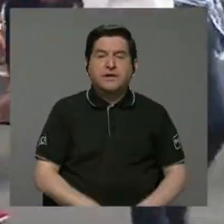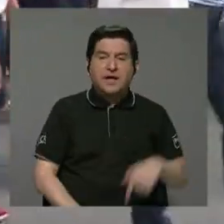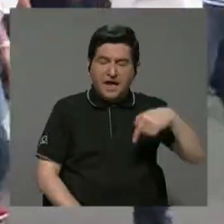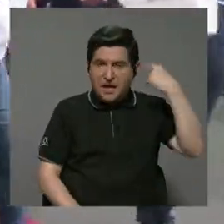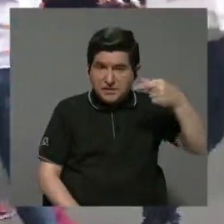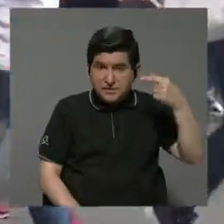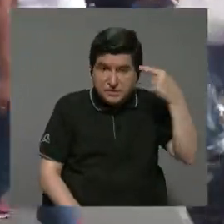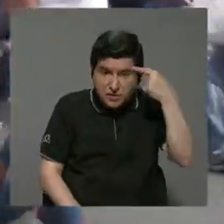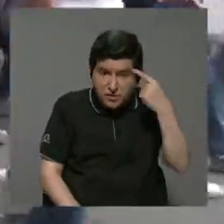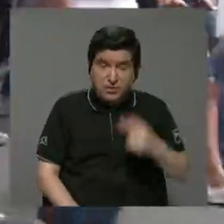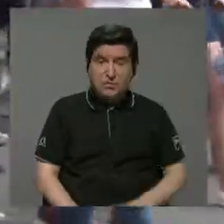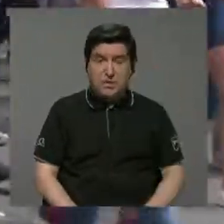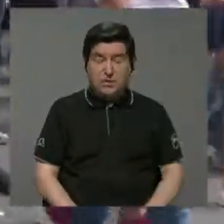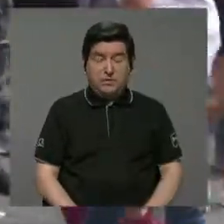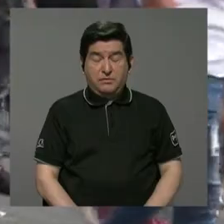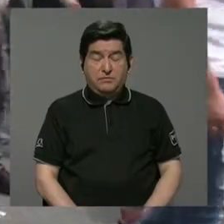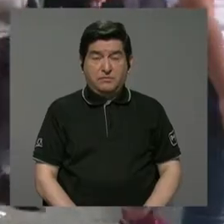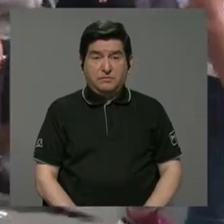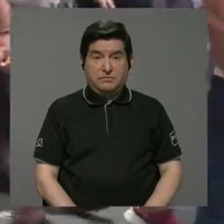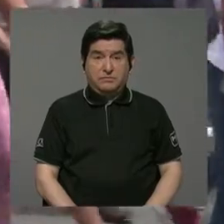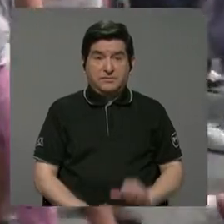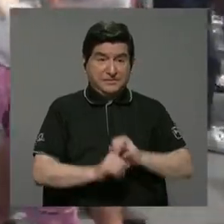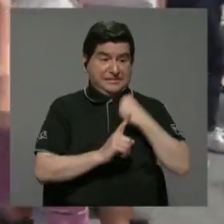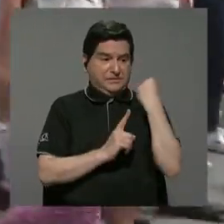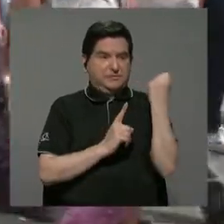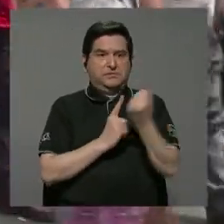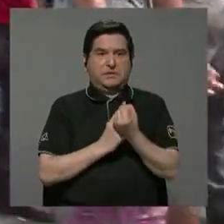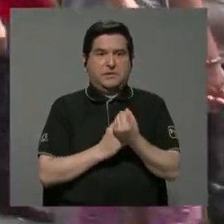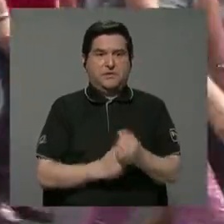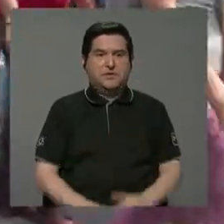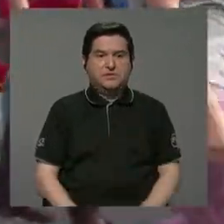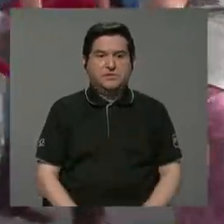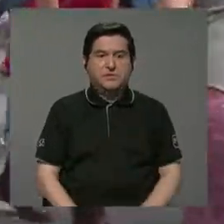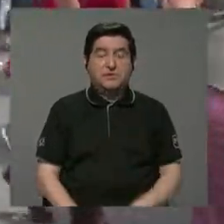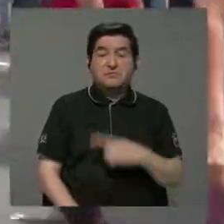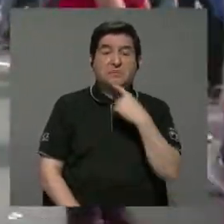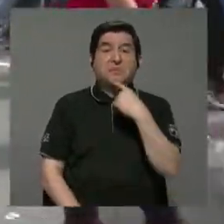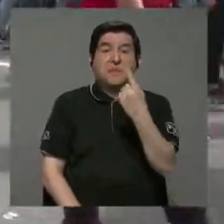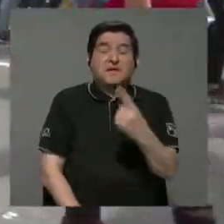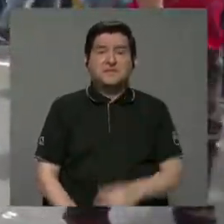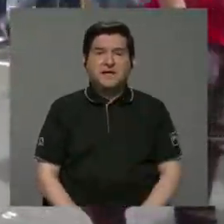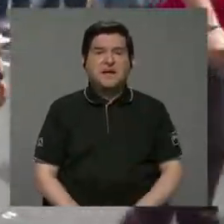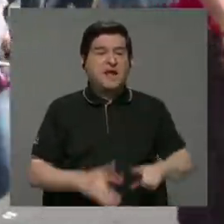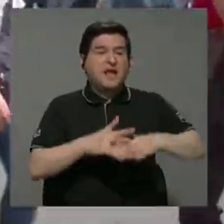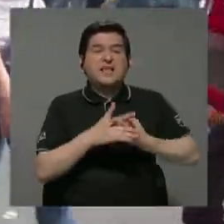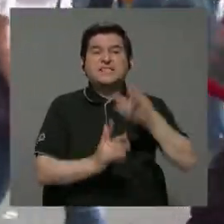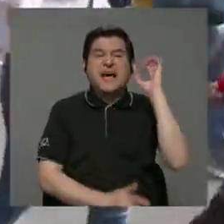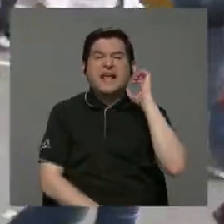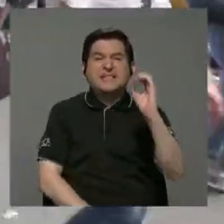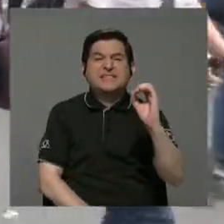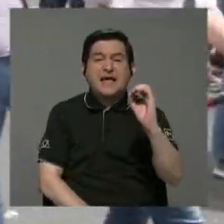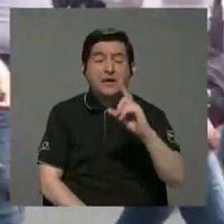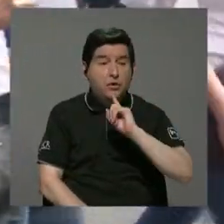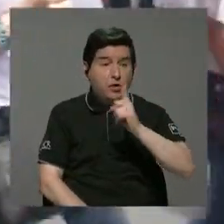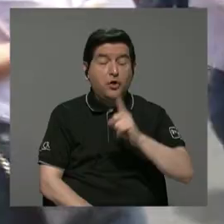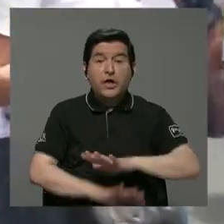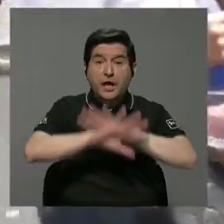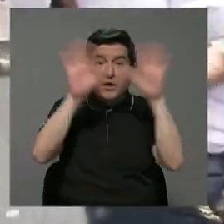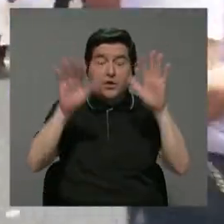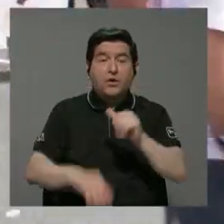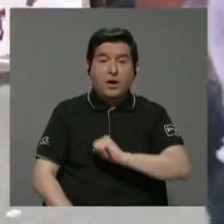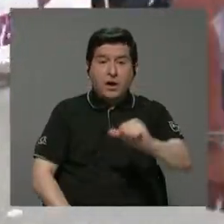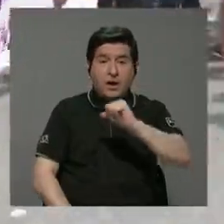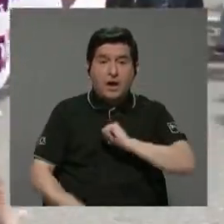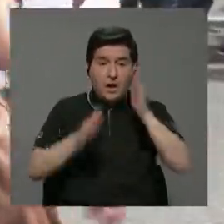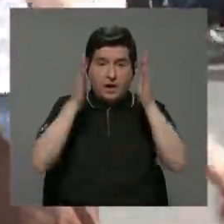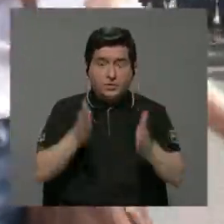administración se ubica en una situación en la que dice partimos de cero. Así lo dijeron las altas autoridades